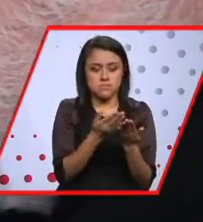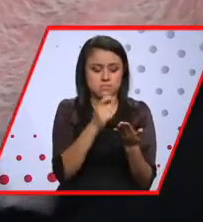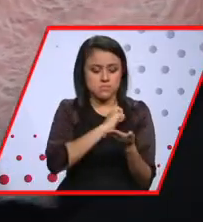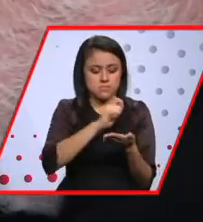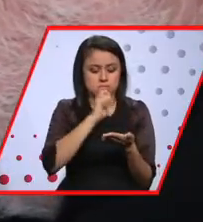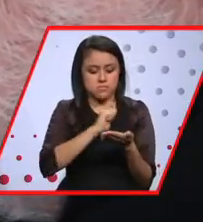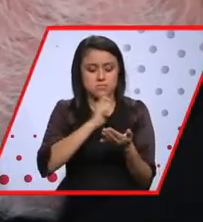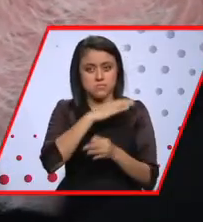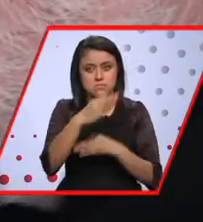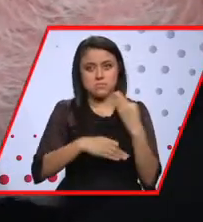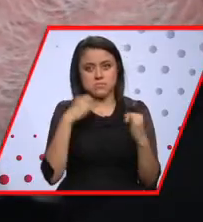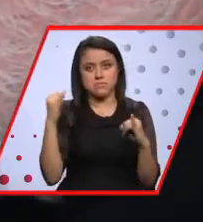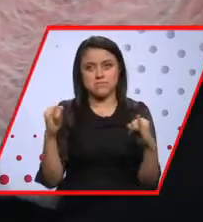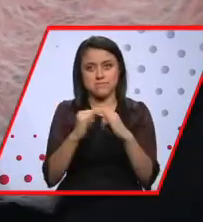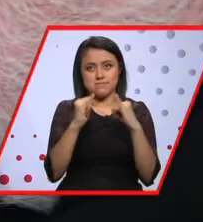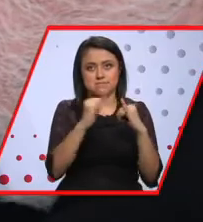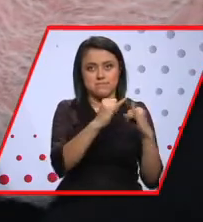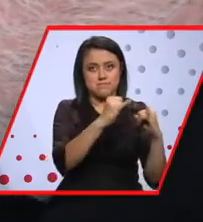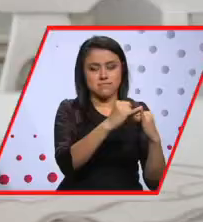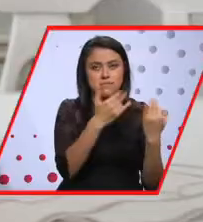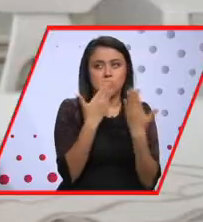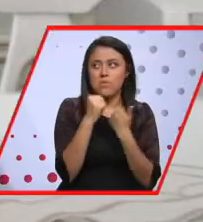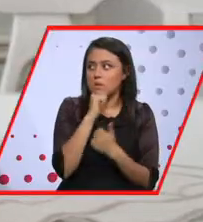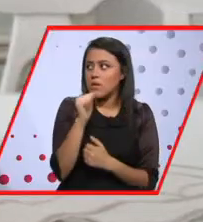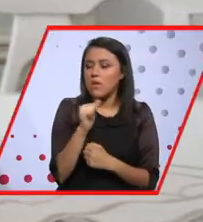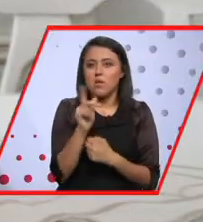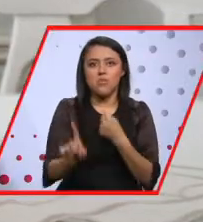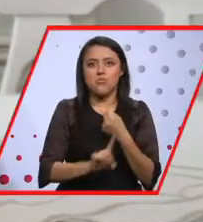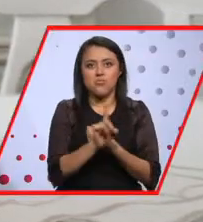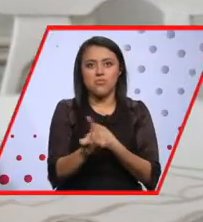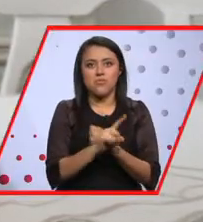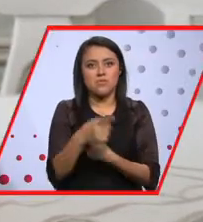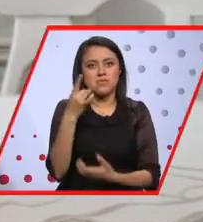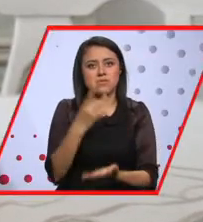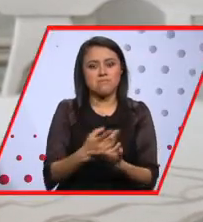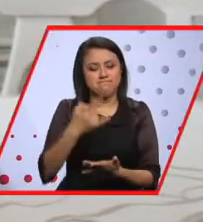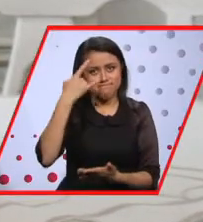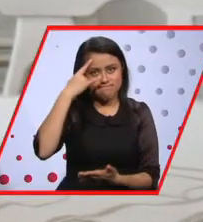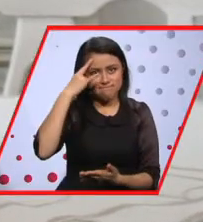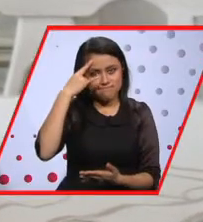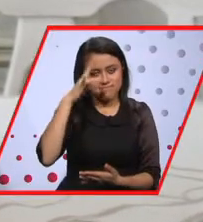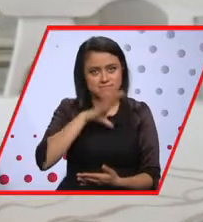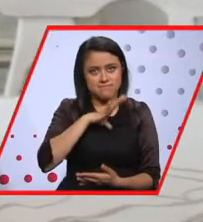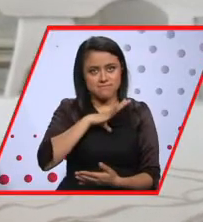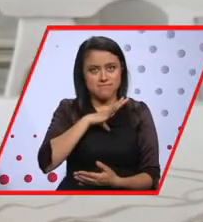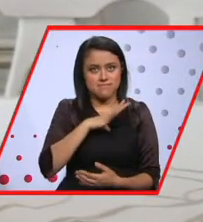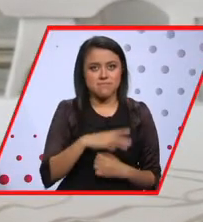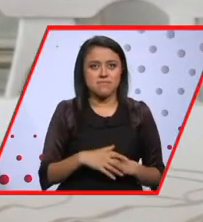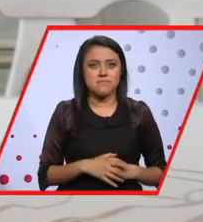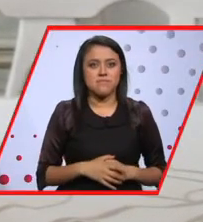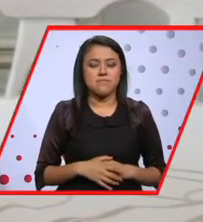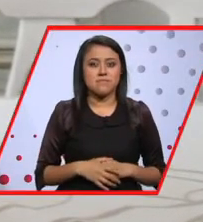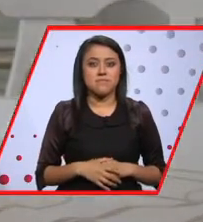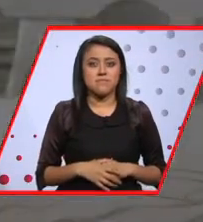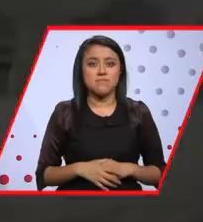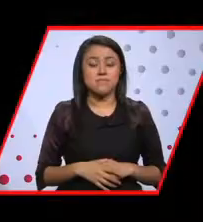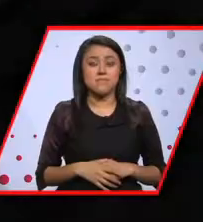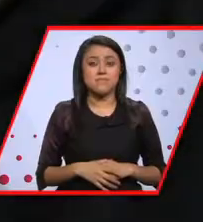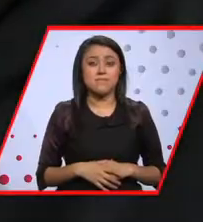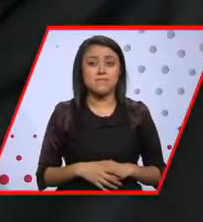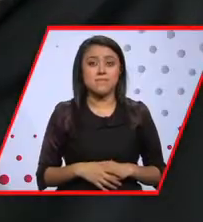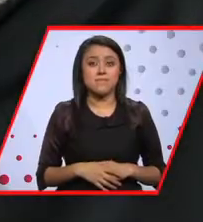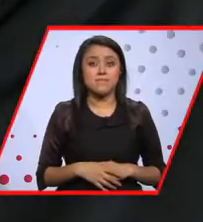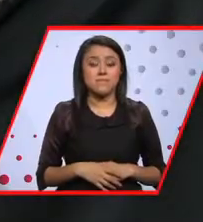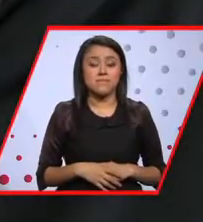recluida en instituciones mentales con males inexplicables que en realidad eran presa del demonio. El libro quiere ser una forma práctica, pero